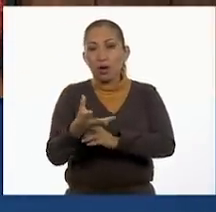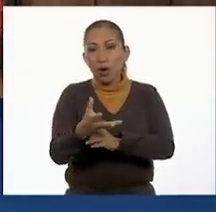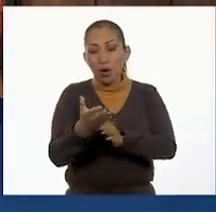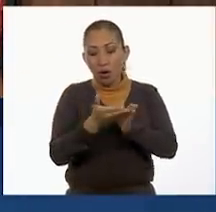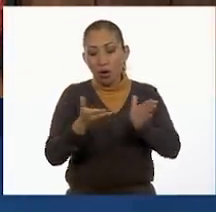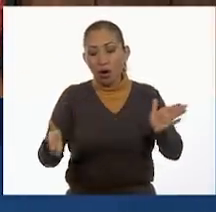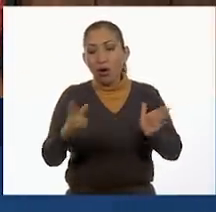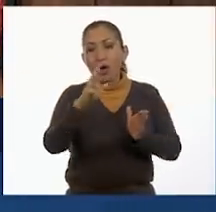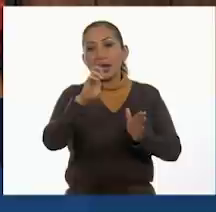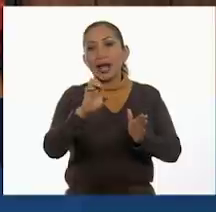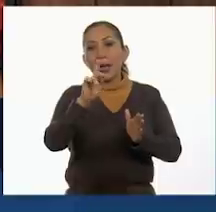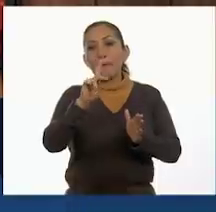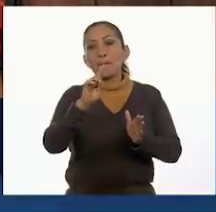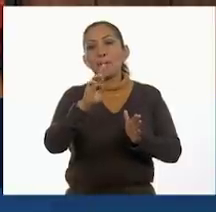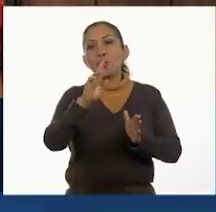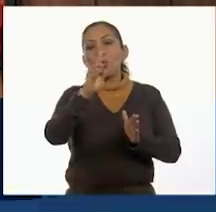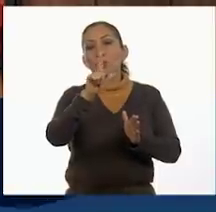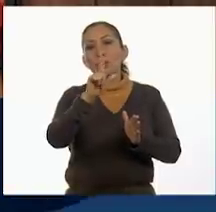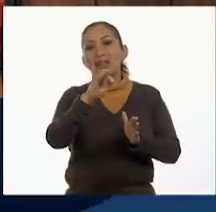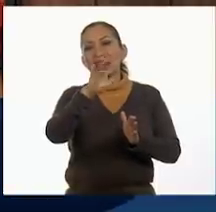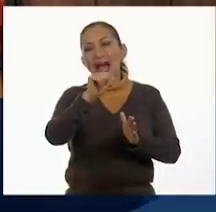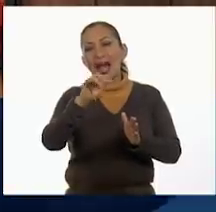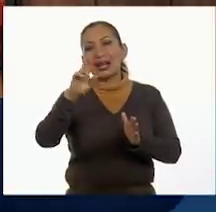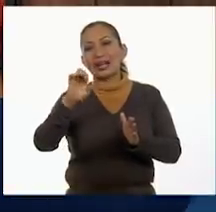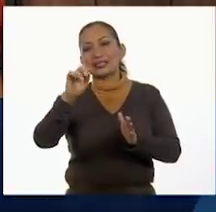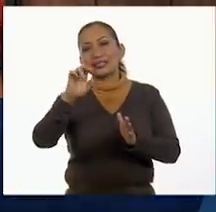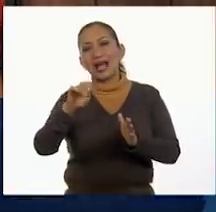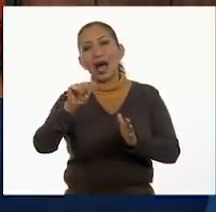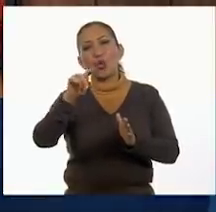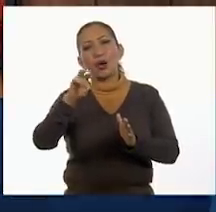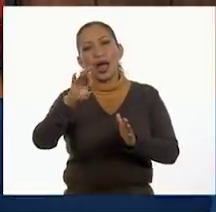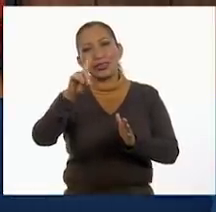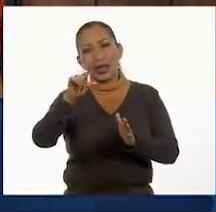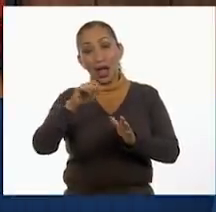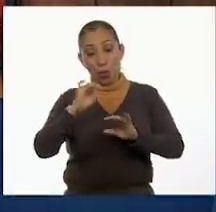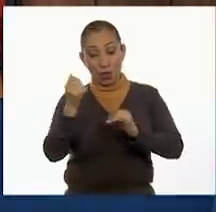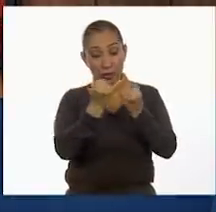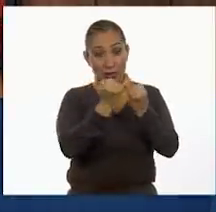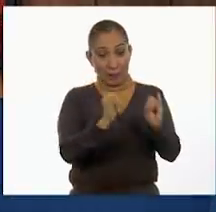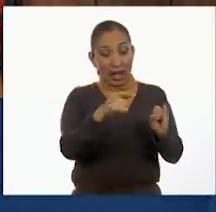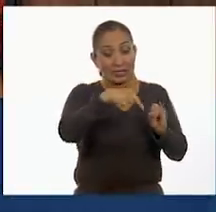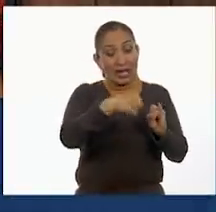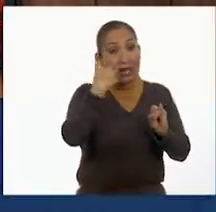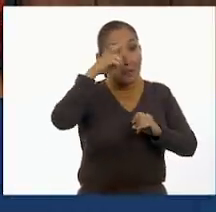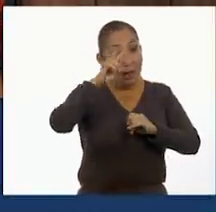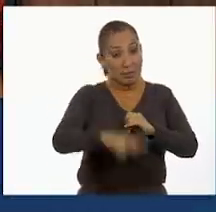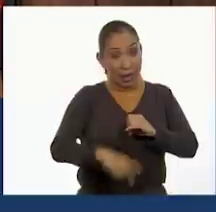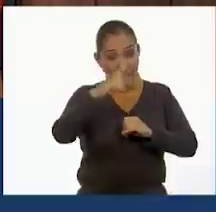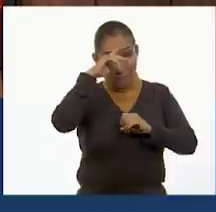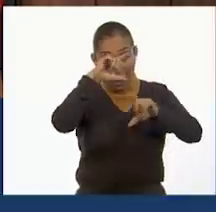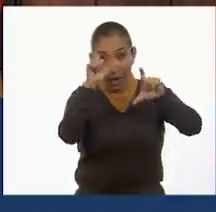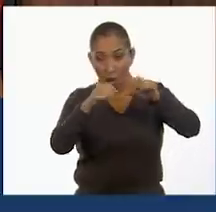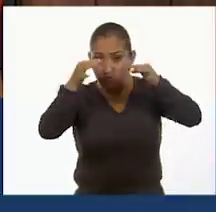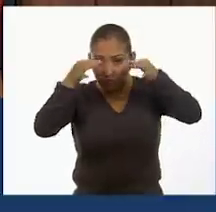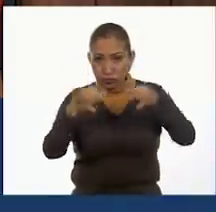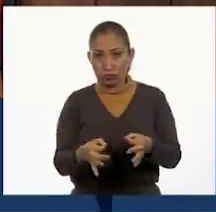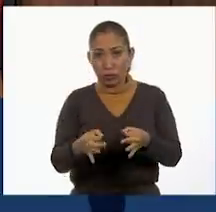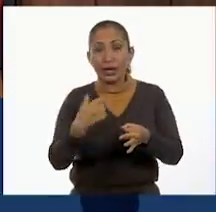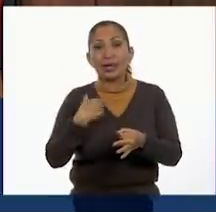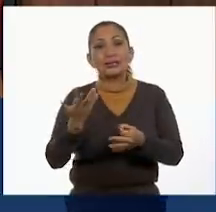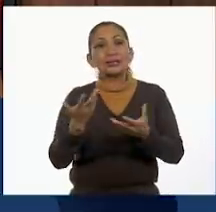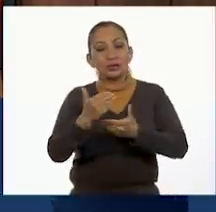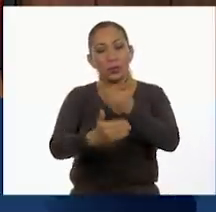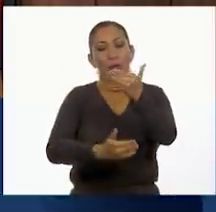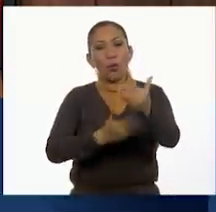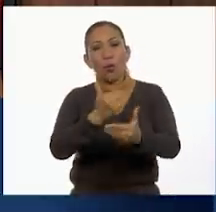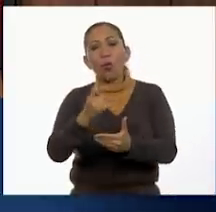como República Restaurada, el primer intento formal desde la independencia de crear una verdadera nación mexicana y que se llevó